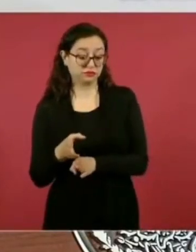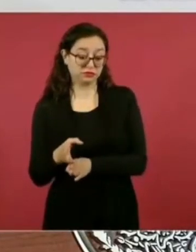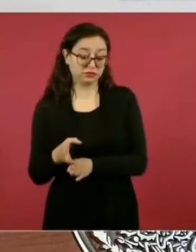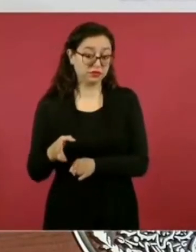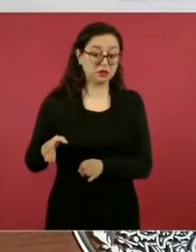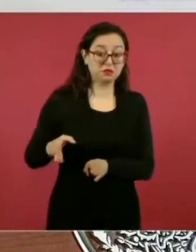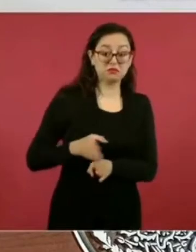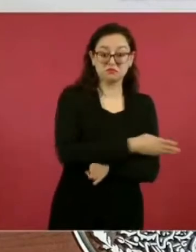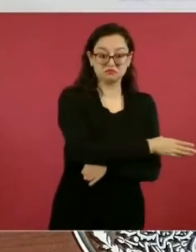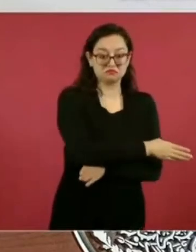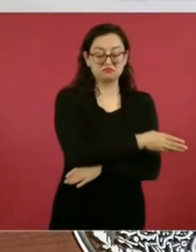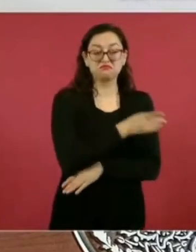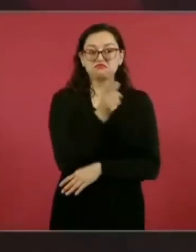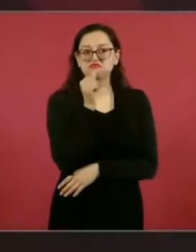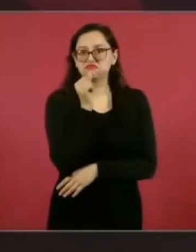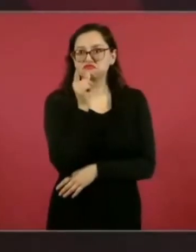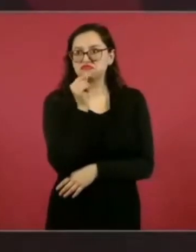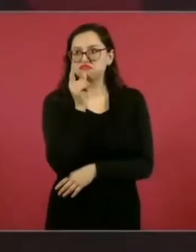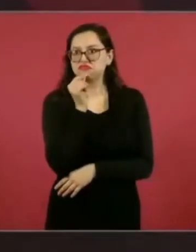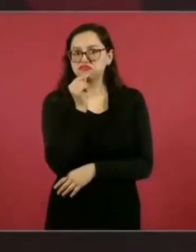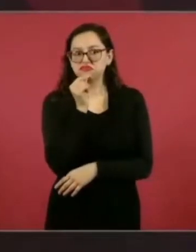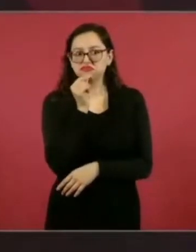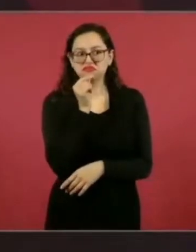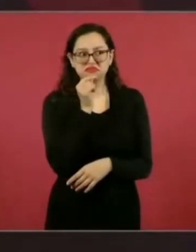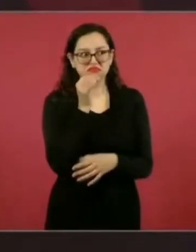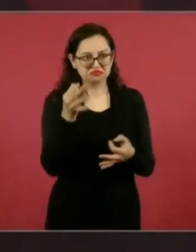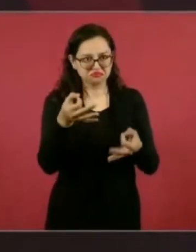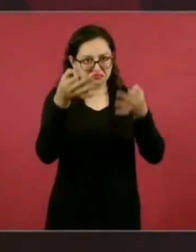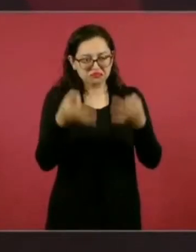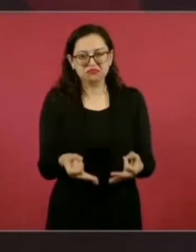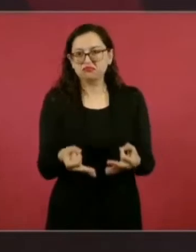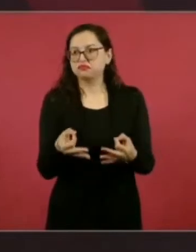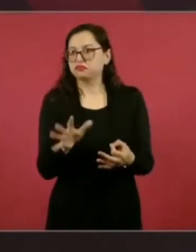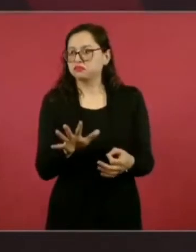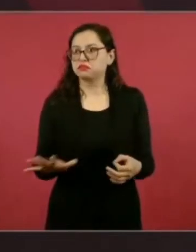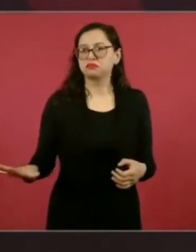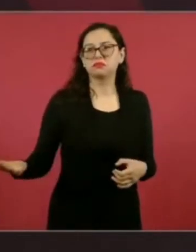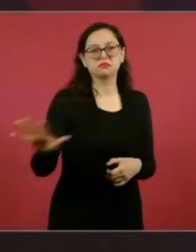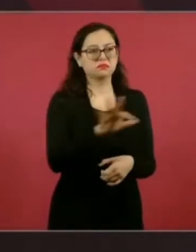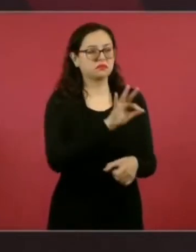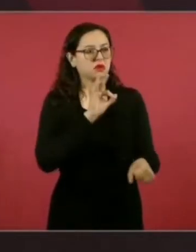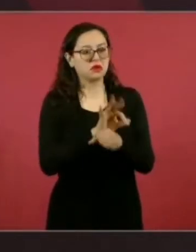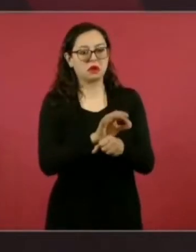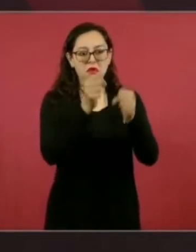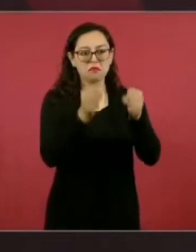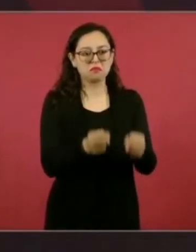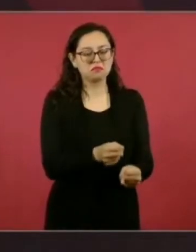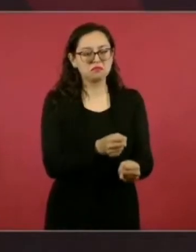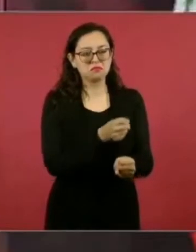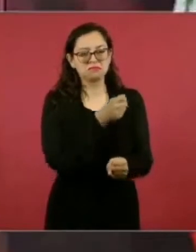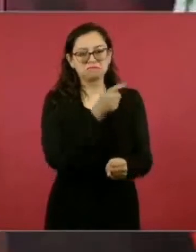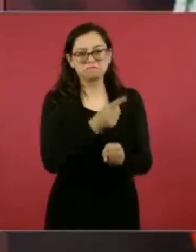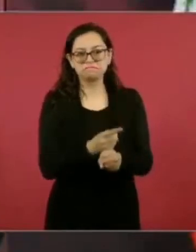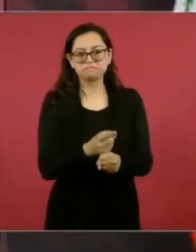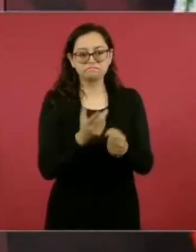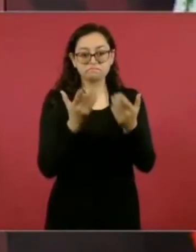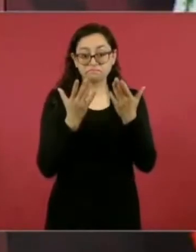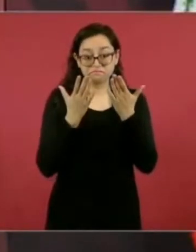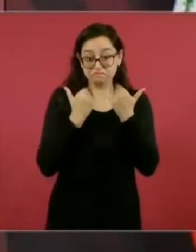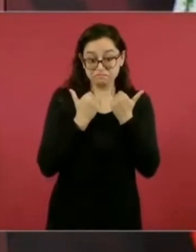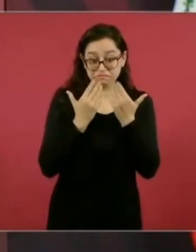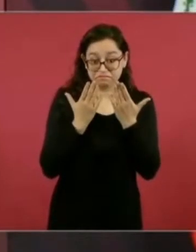una corporación para garantizar la seguridad pública. Cuando